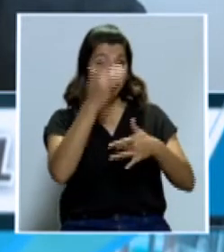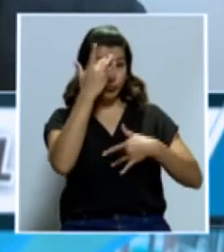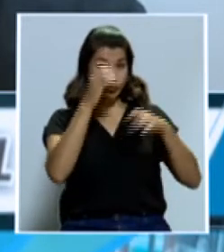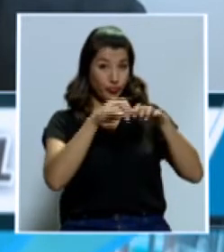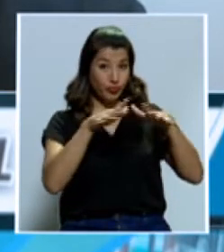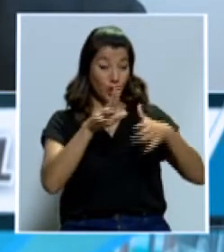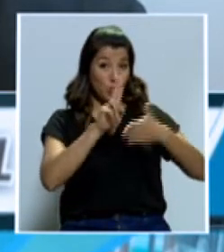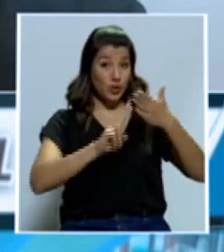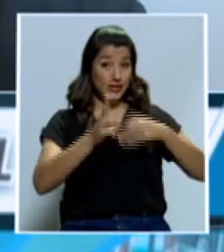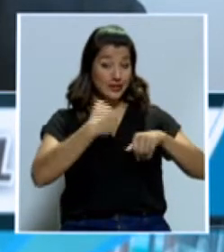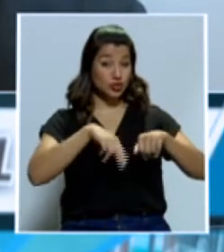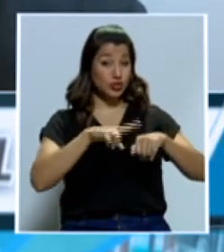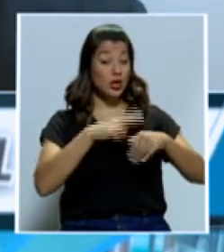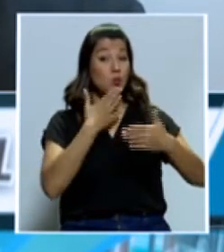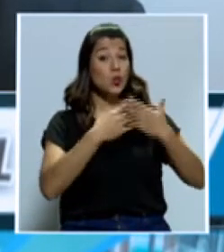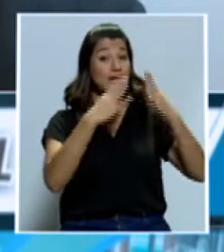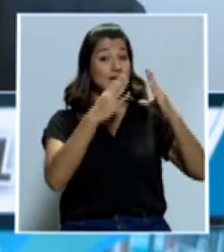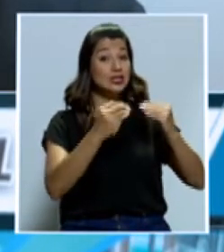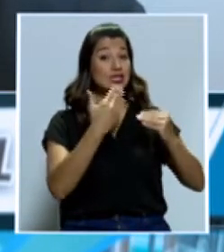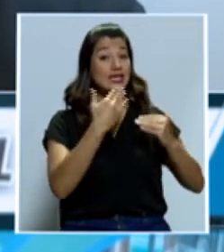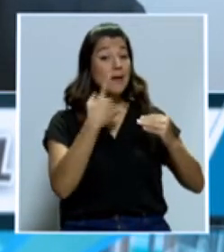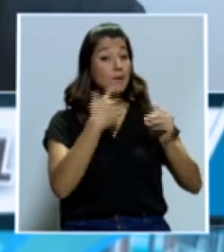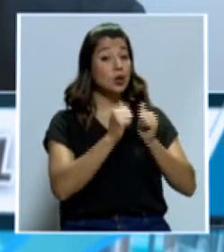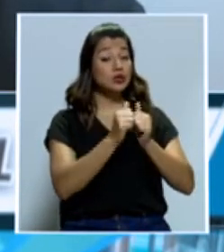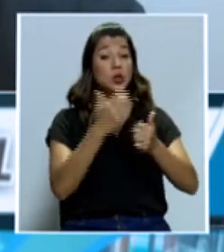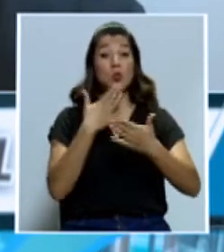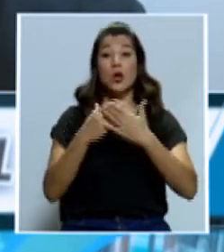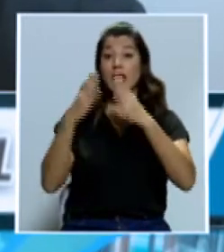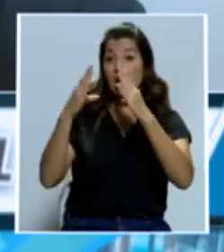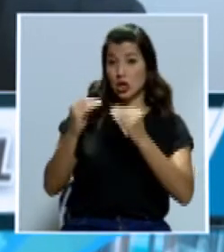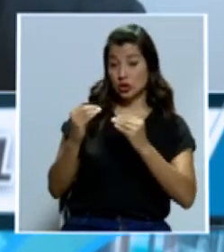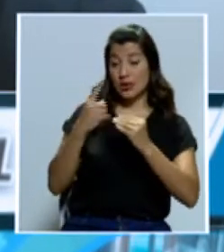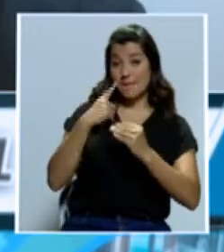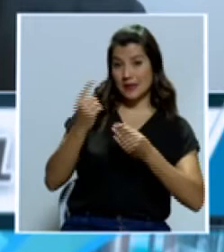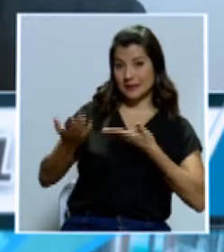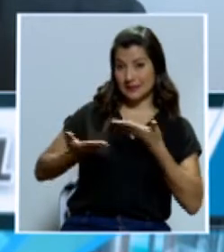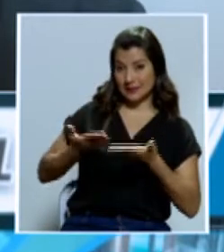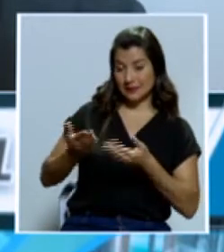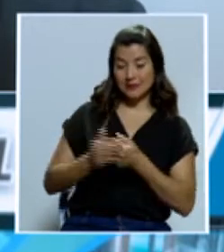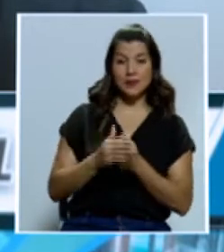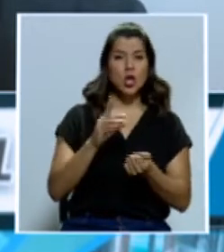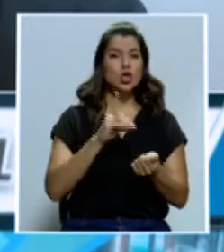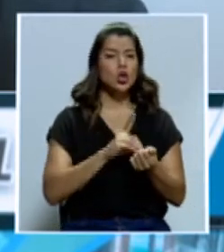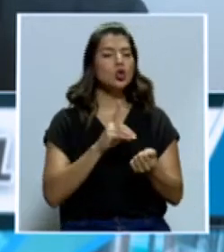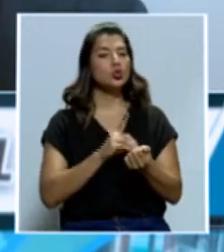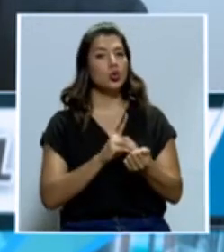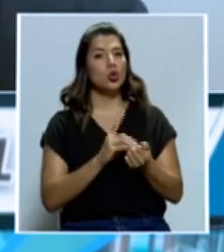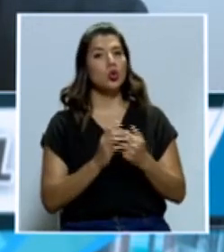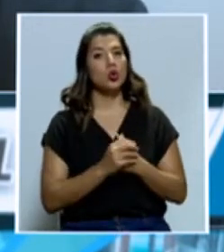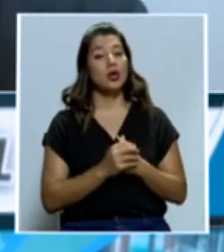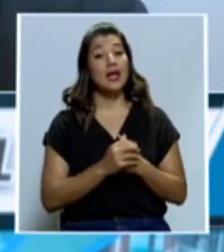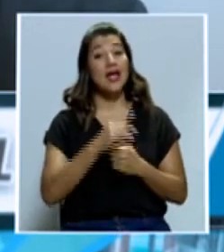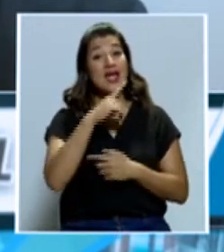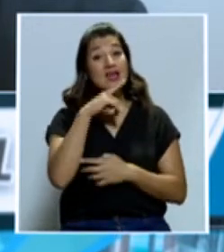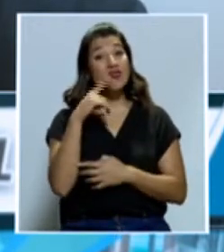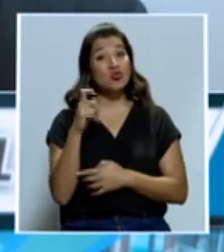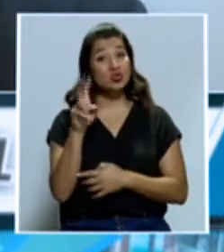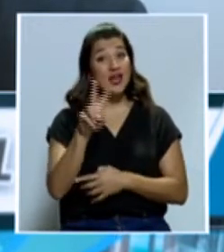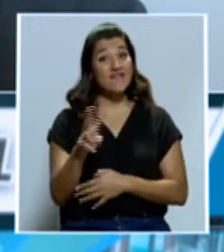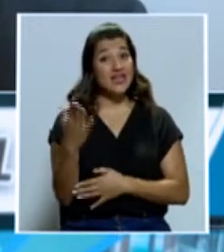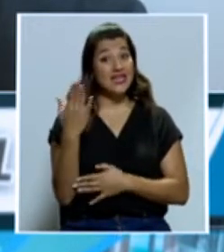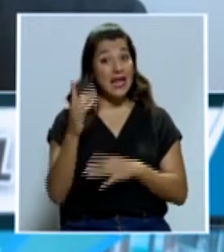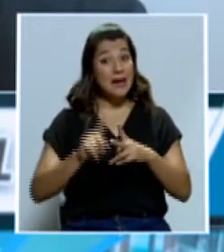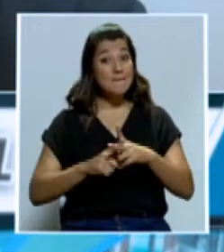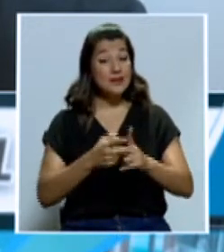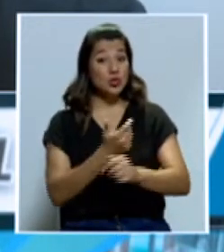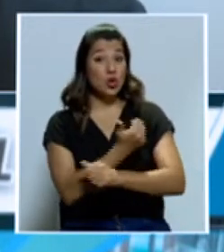acompañarnos. Muy buenas noches, Ana Marta, para servirle. Doctor, Rusia inició el viernes anterior la vacunación